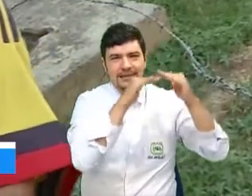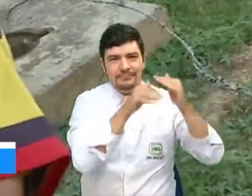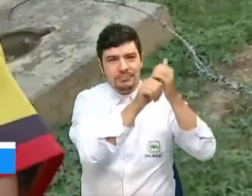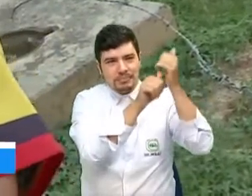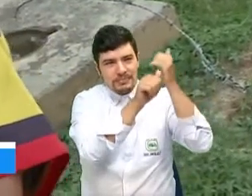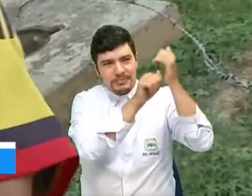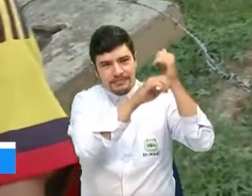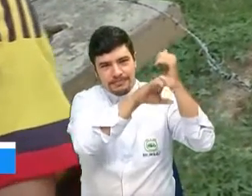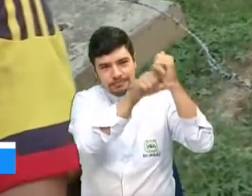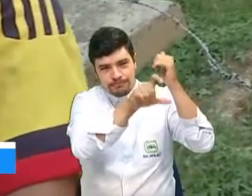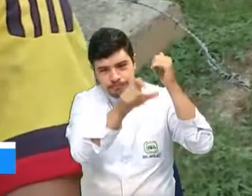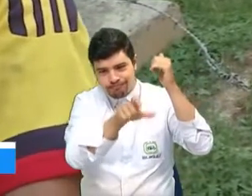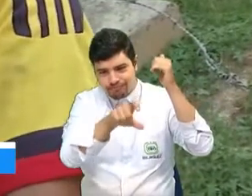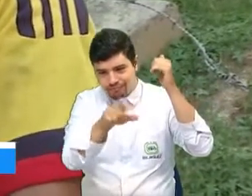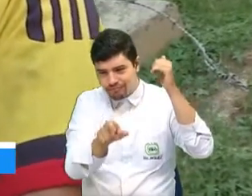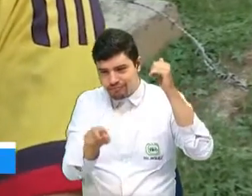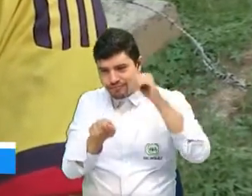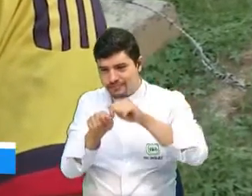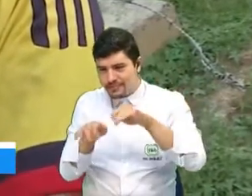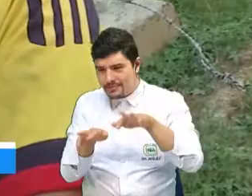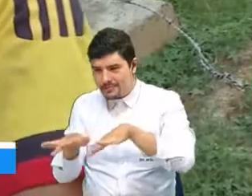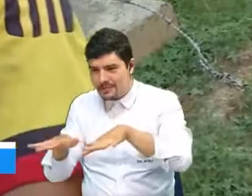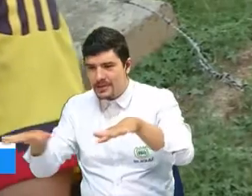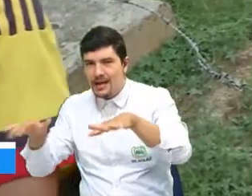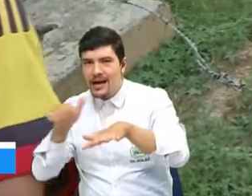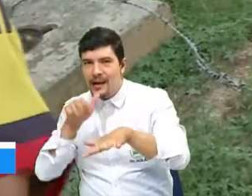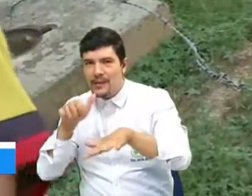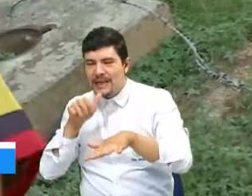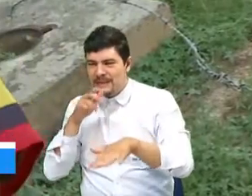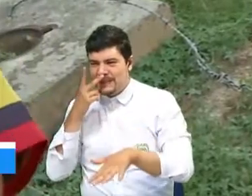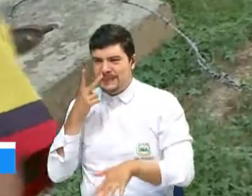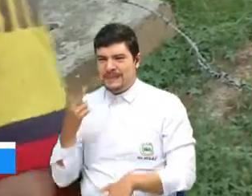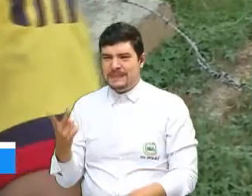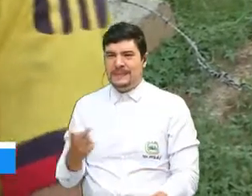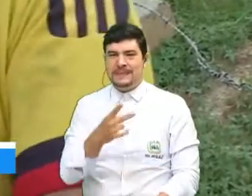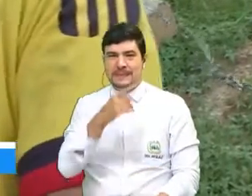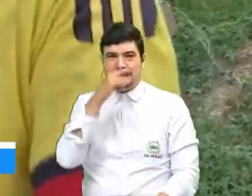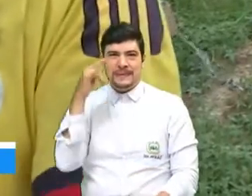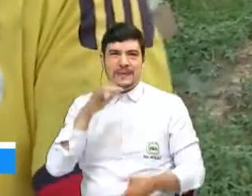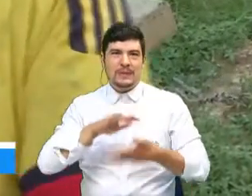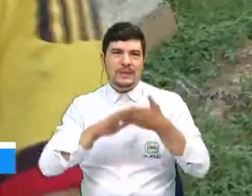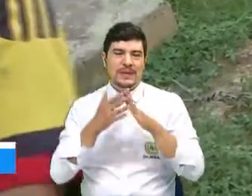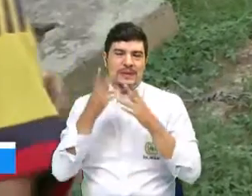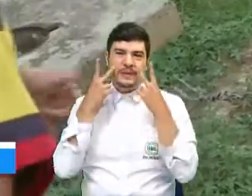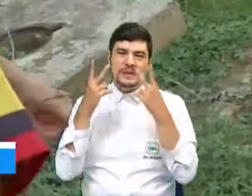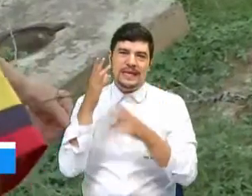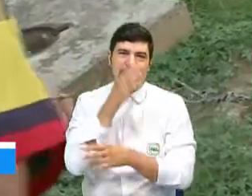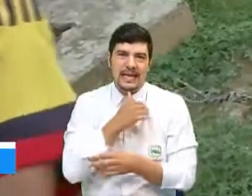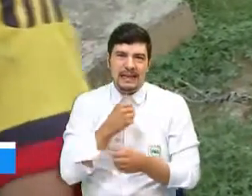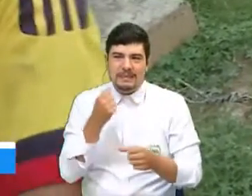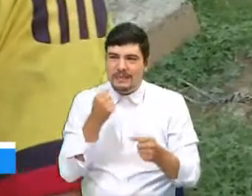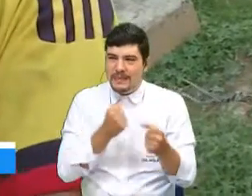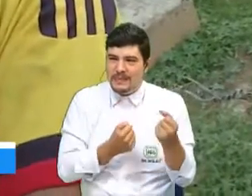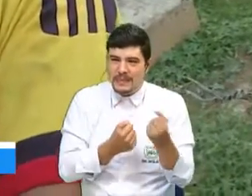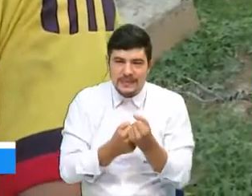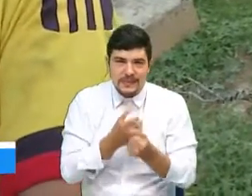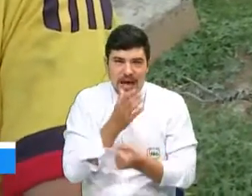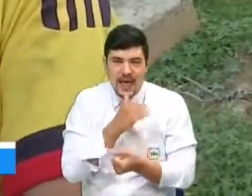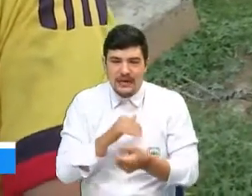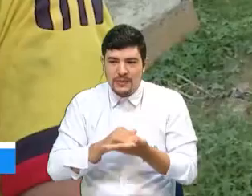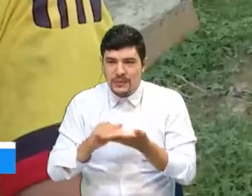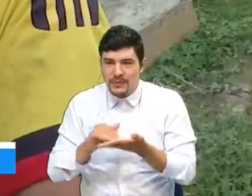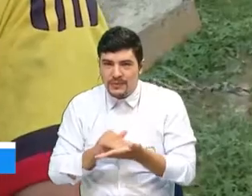este caño aquí que pasan muchas administraciones y ninguno hace nada ni por los ancianos ni por los niños